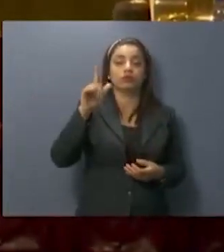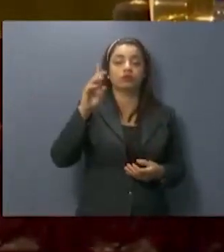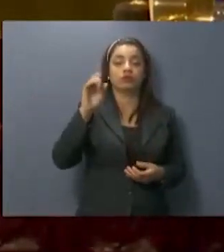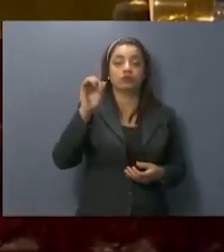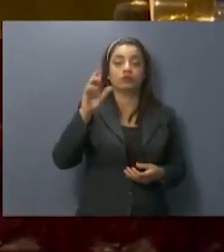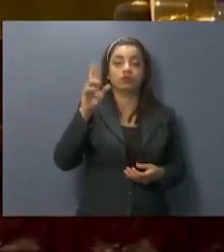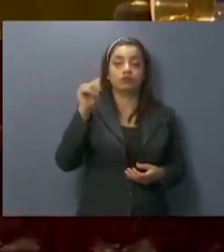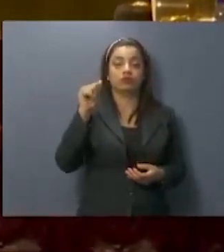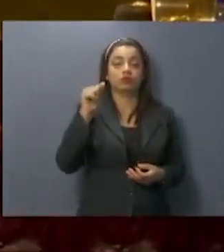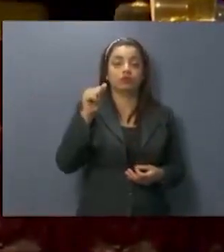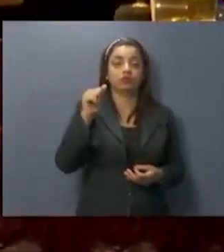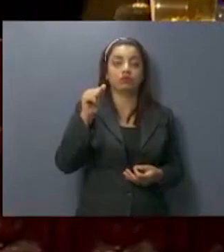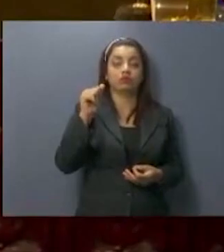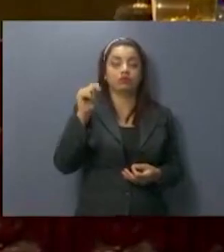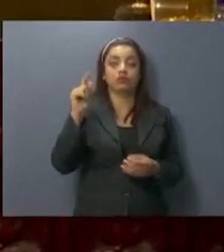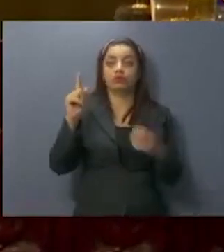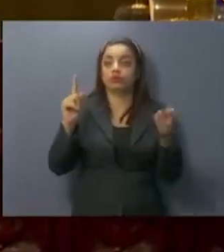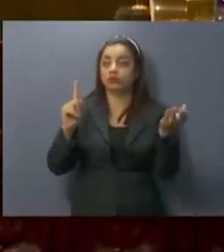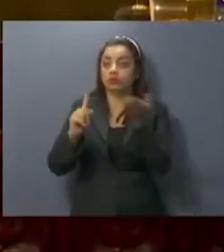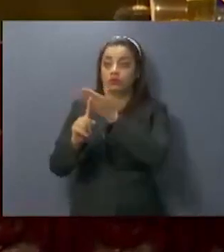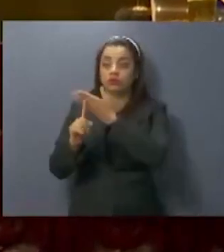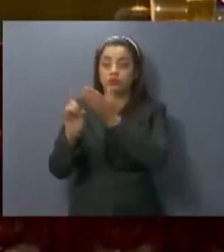ernesto melara